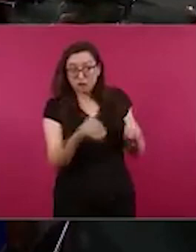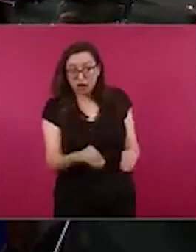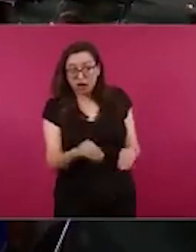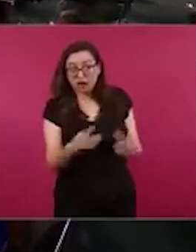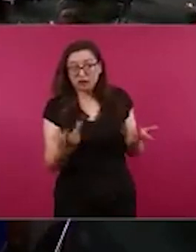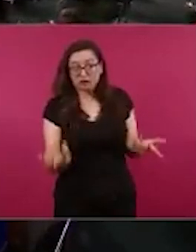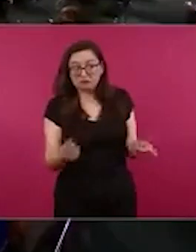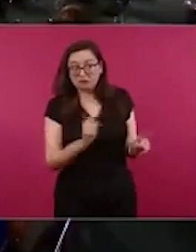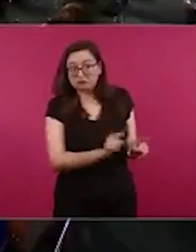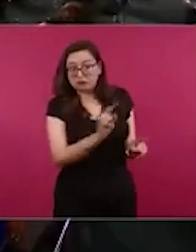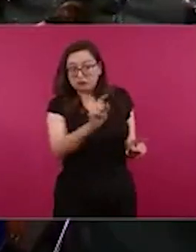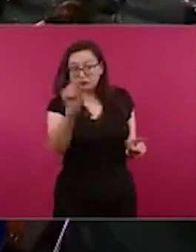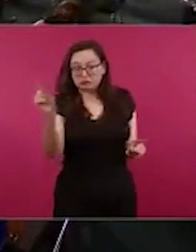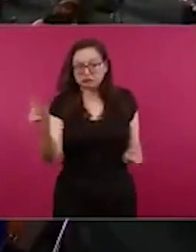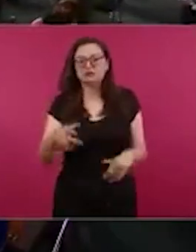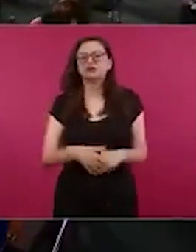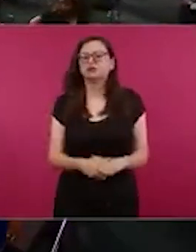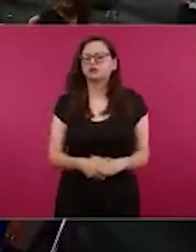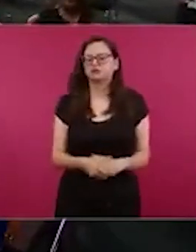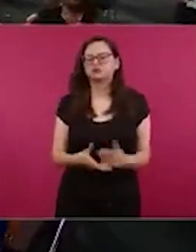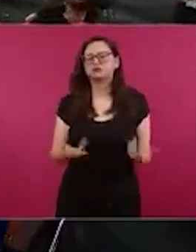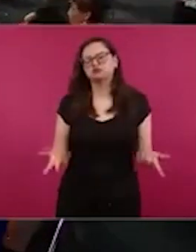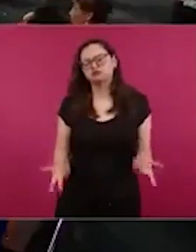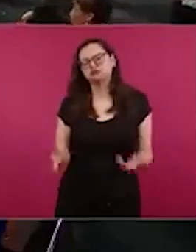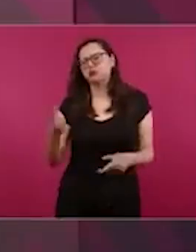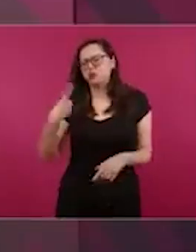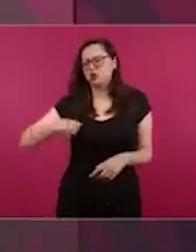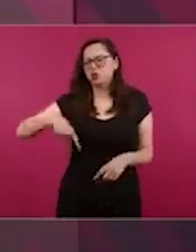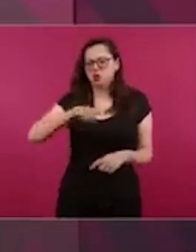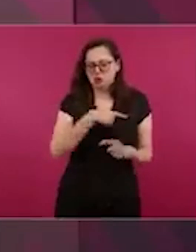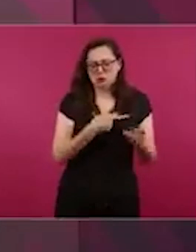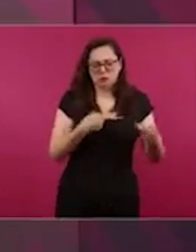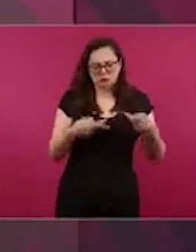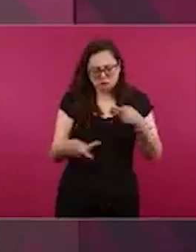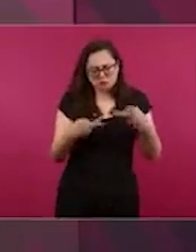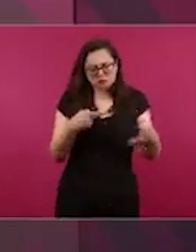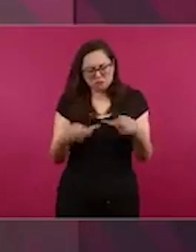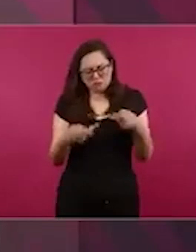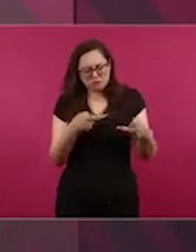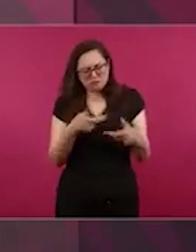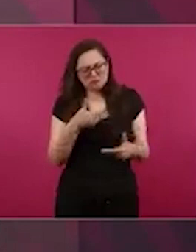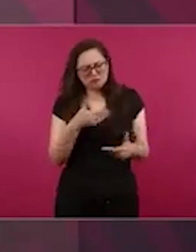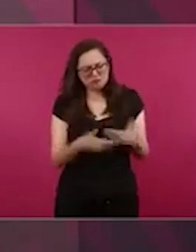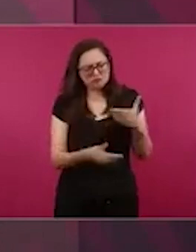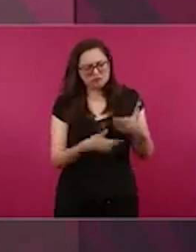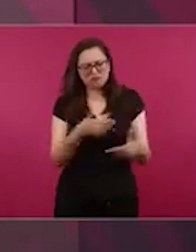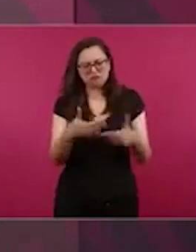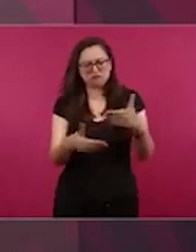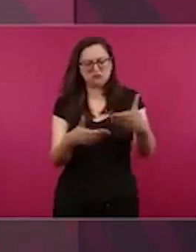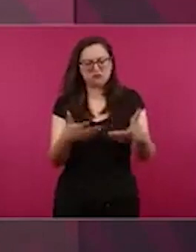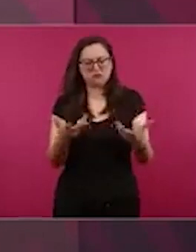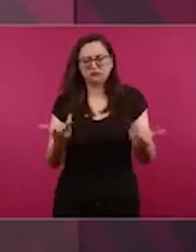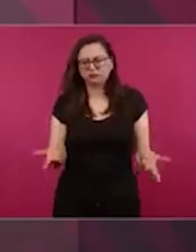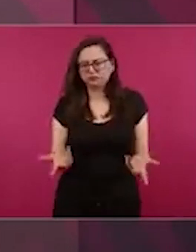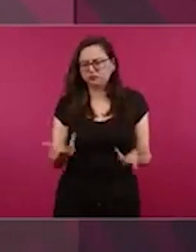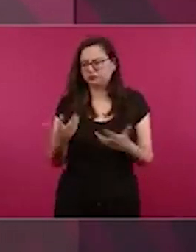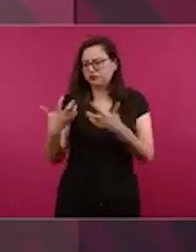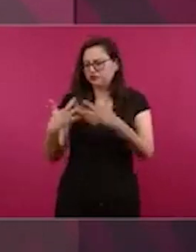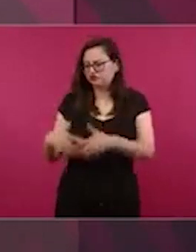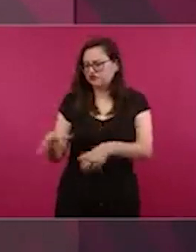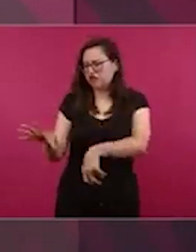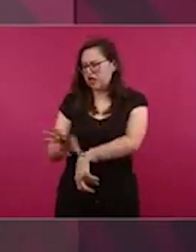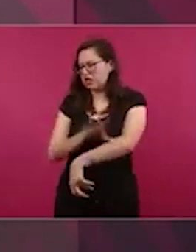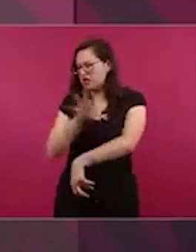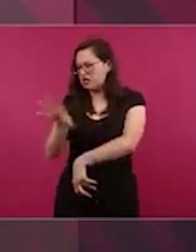Para que se ponga eh a generar energía todo